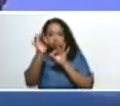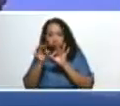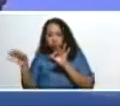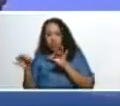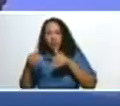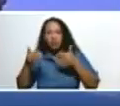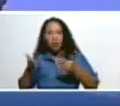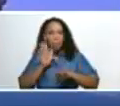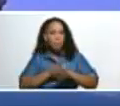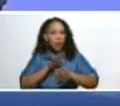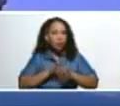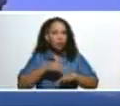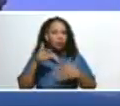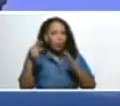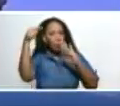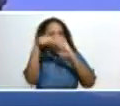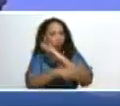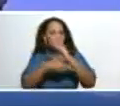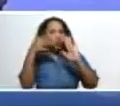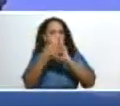tendencia,